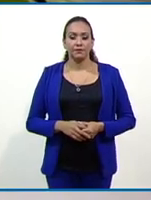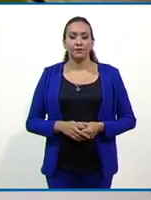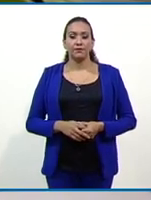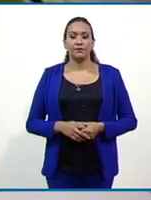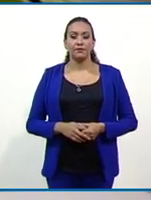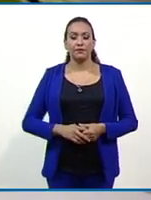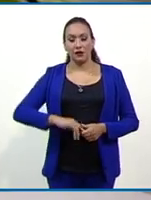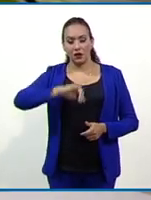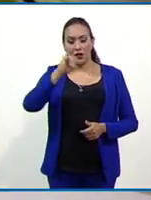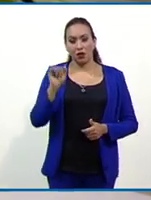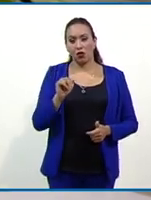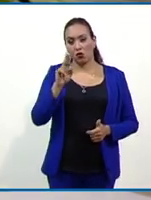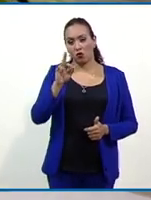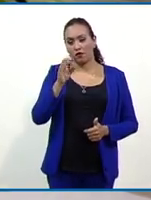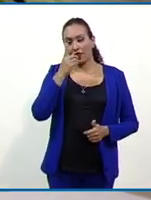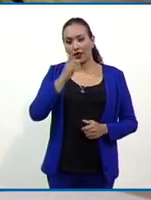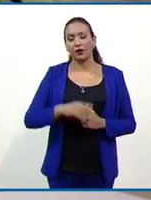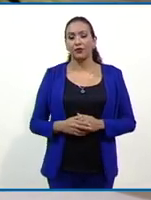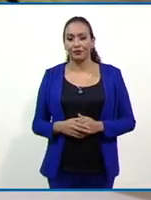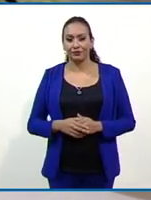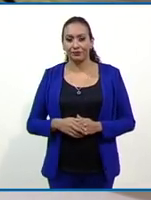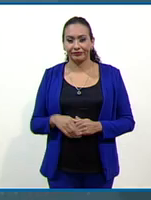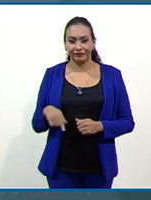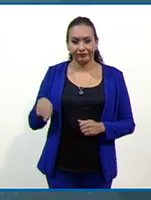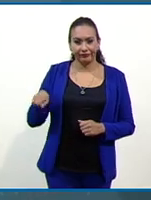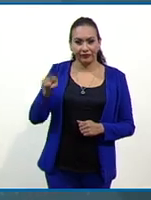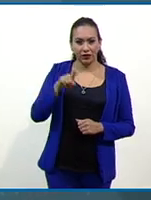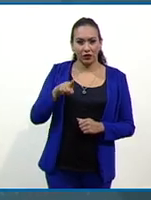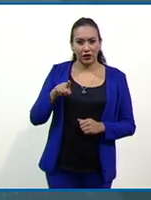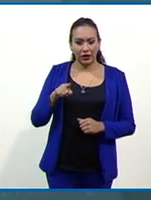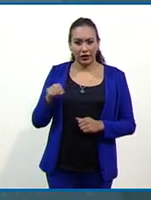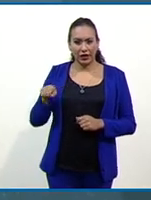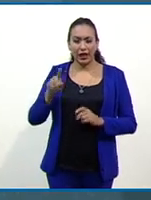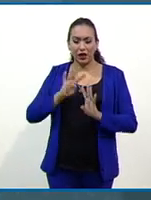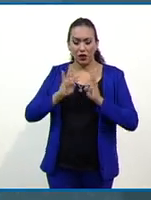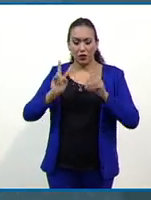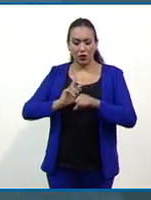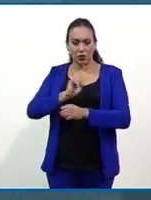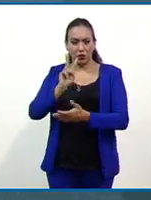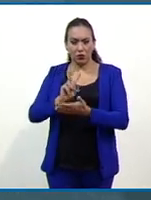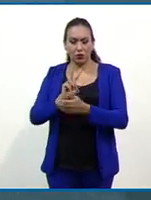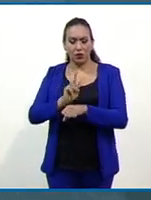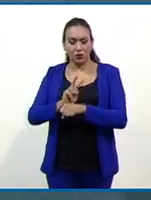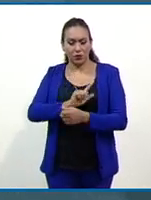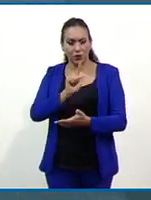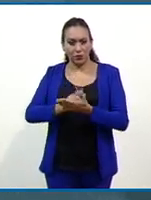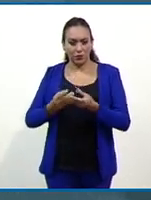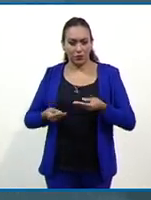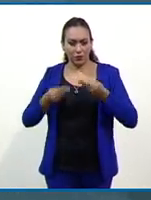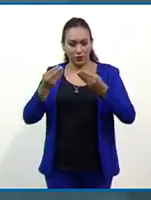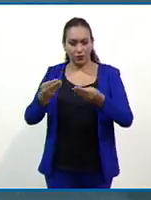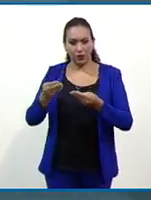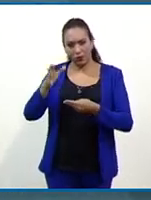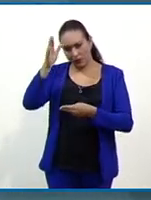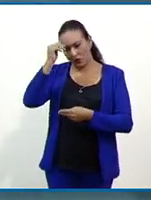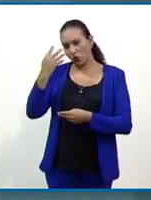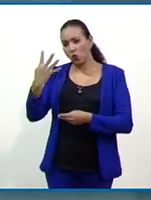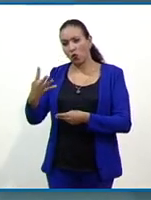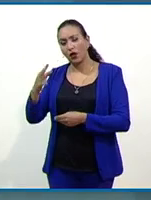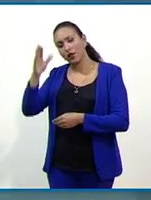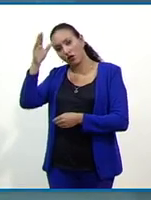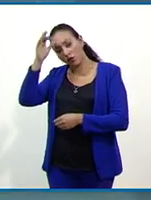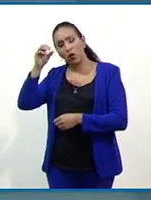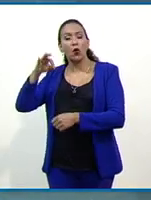La JUFET, por su parte, rechazó la determinación aprobada por el Consejo de la Judicatura Federal por mayoría de 4 votos a